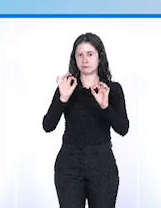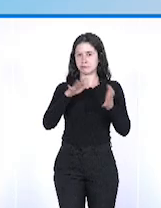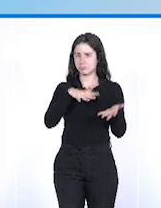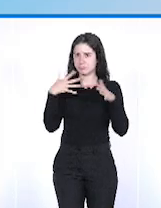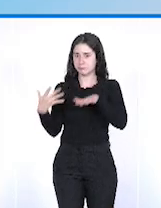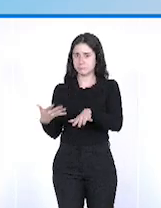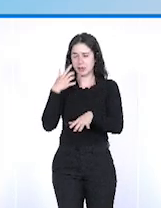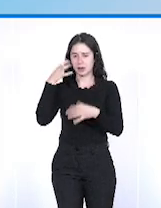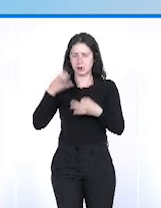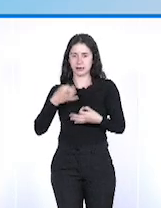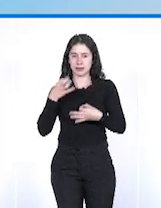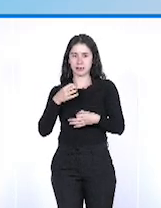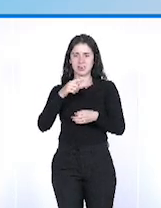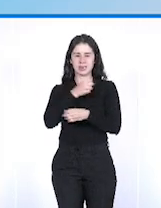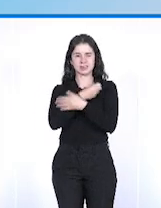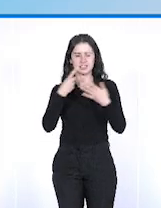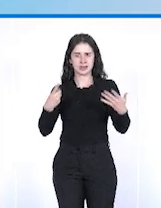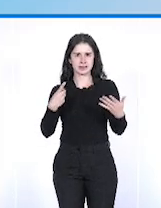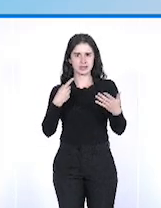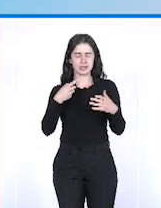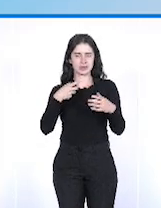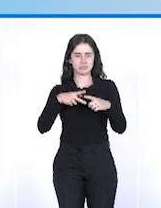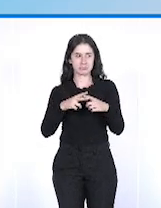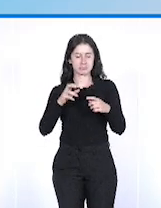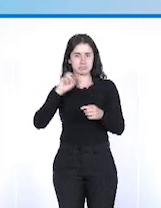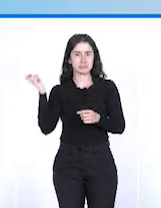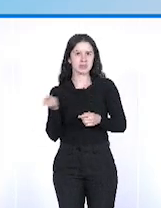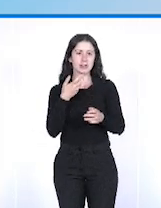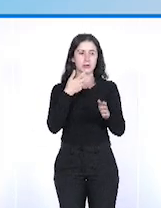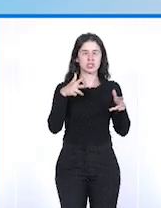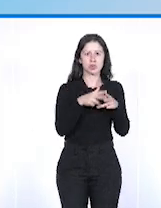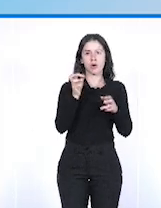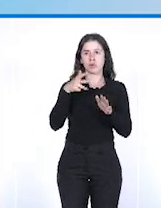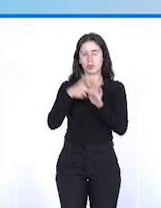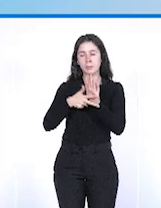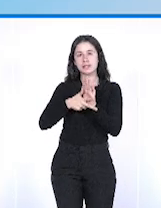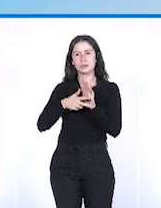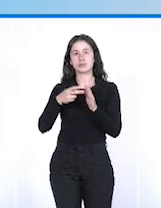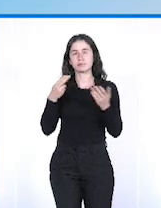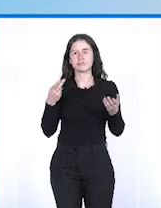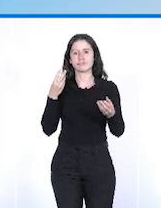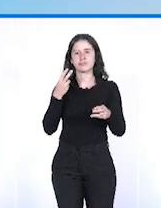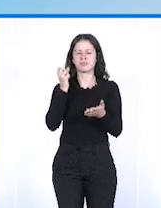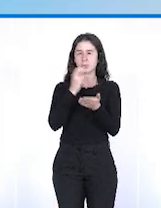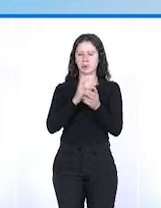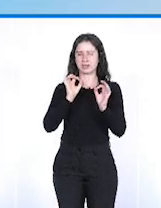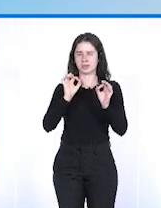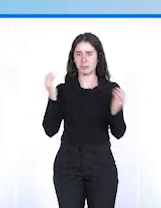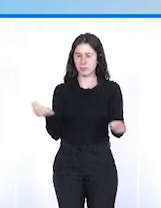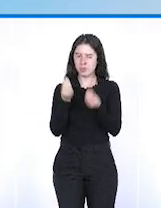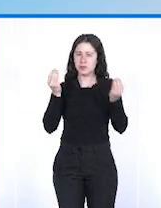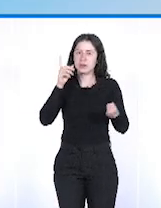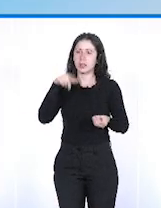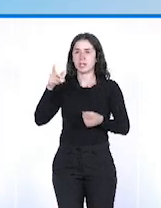instrumentos tanto de financiación como nor sean hay propuestas de mejora y compromisos por parte de las